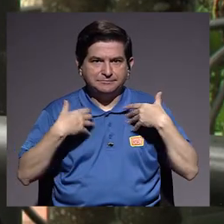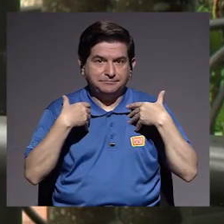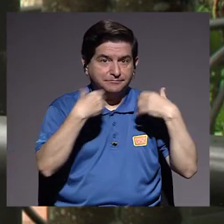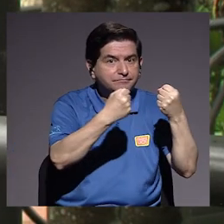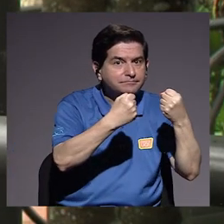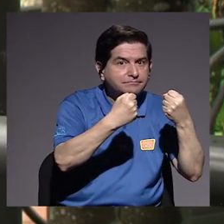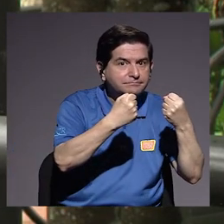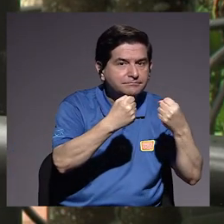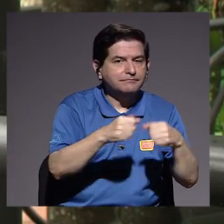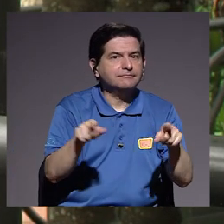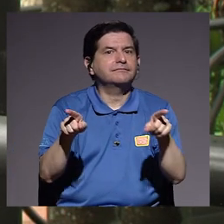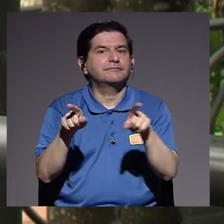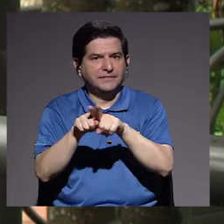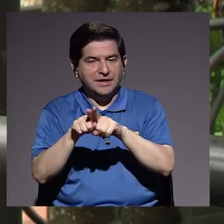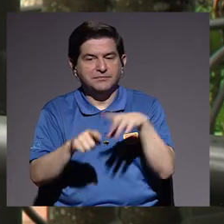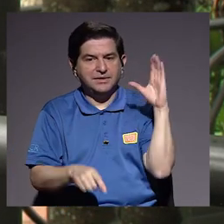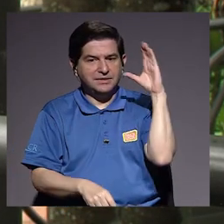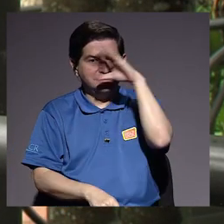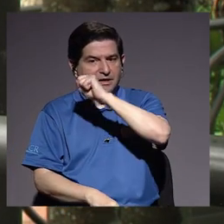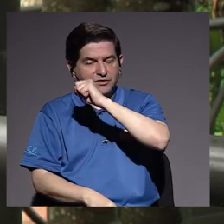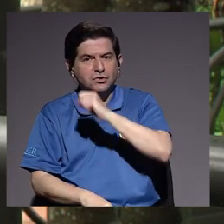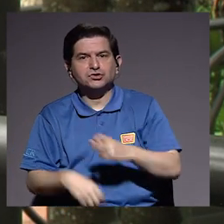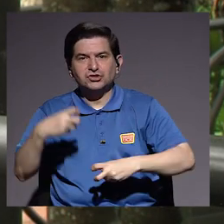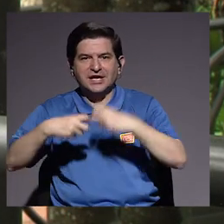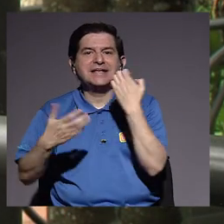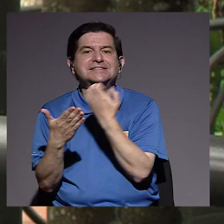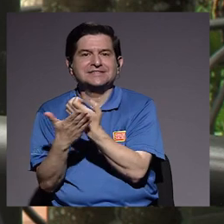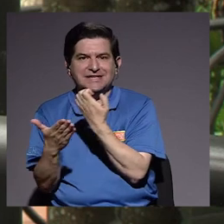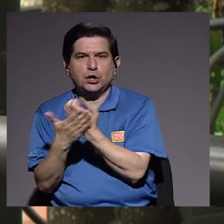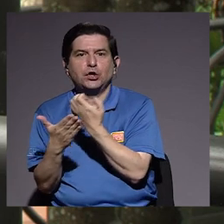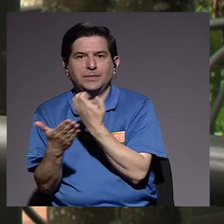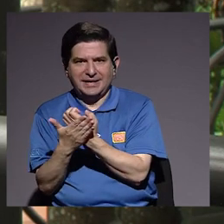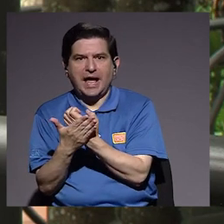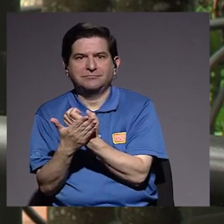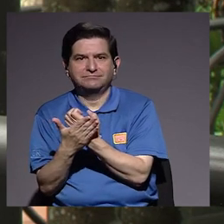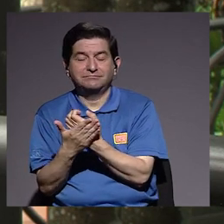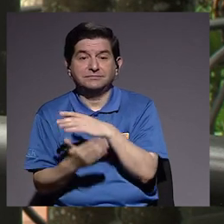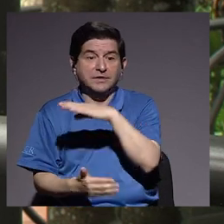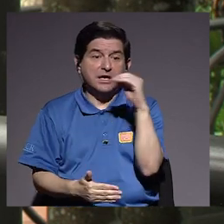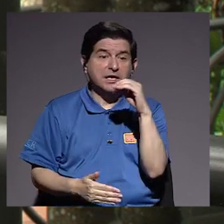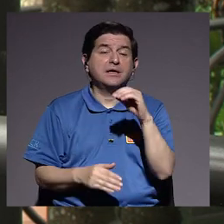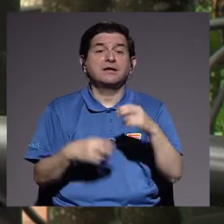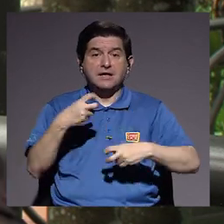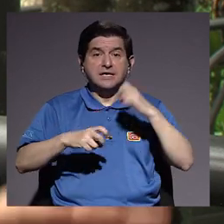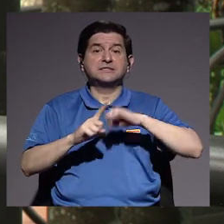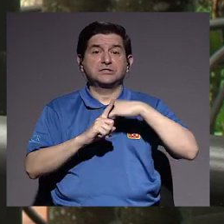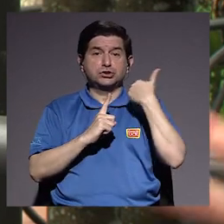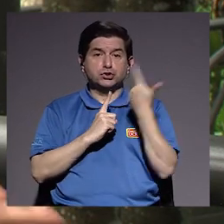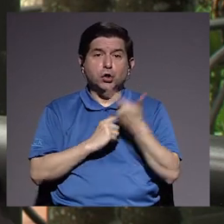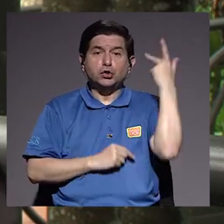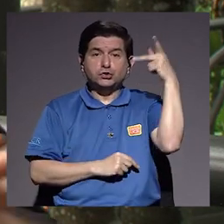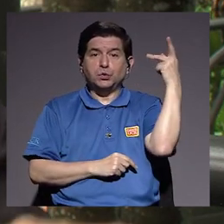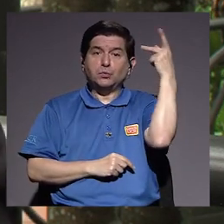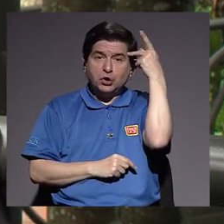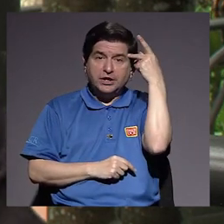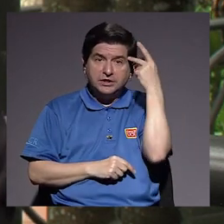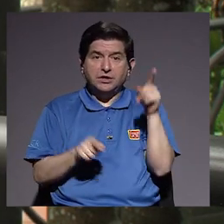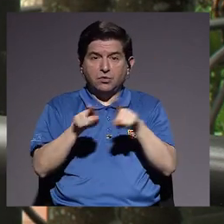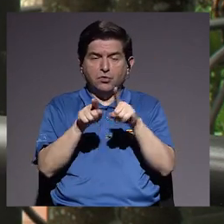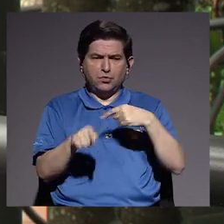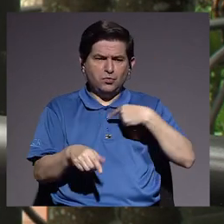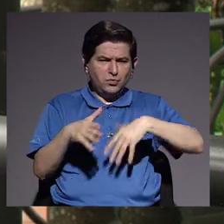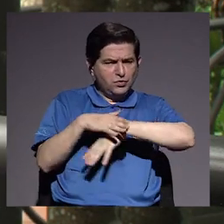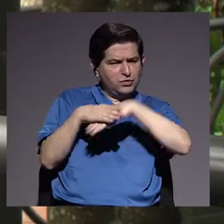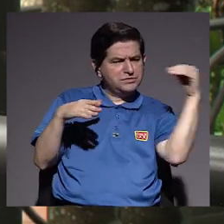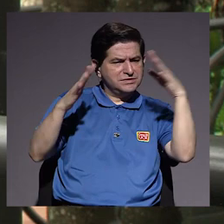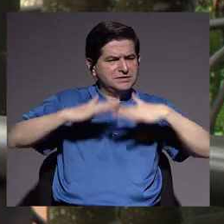estamos enfrentando, como nos damos cuenta, una crisis económica, uh-huh, y hasta cierto punto social y política, ¿verdad? Si uno se sale un poco de la esfera de